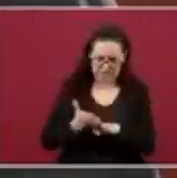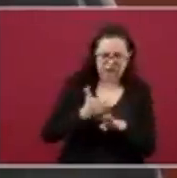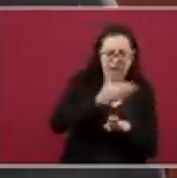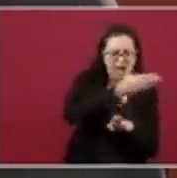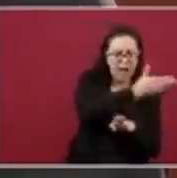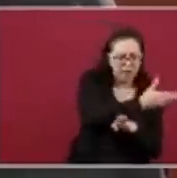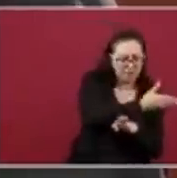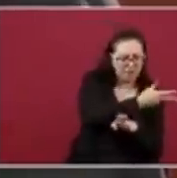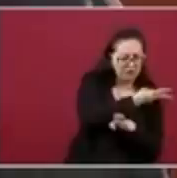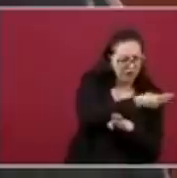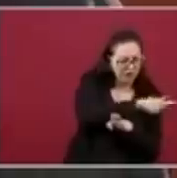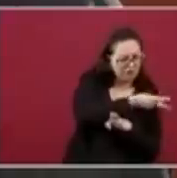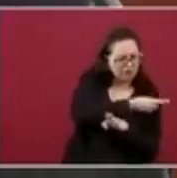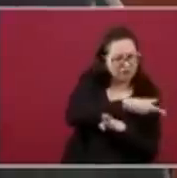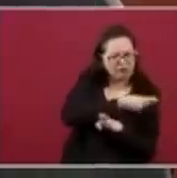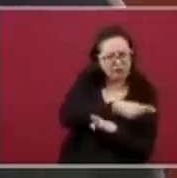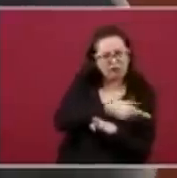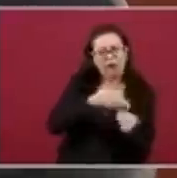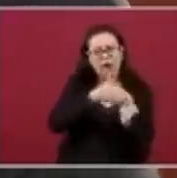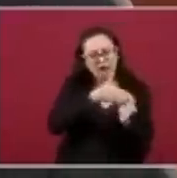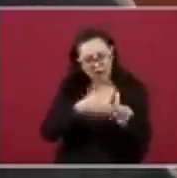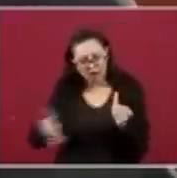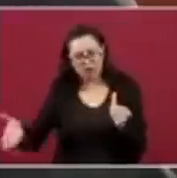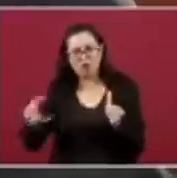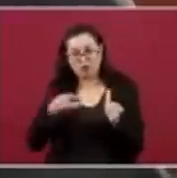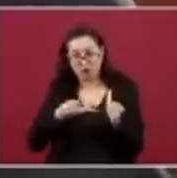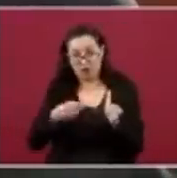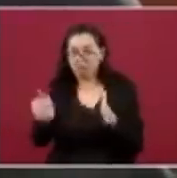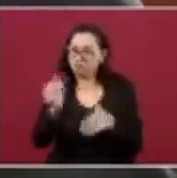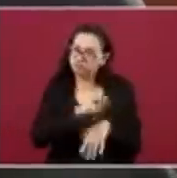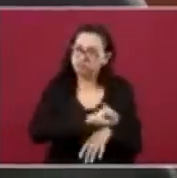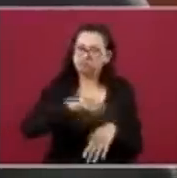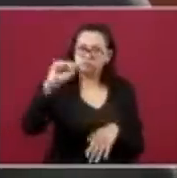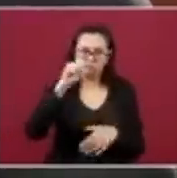el gasto público sobre esto.